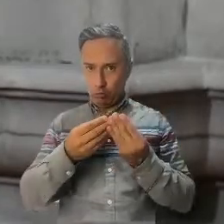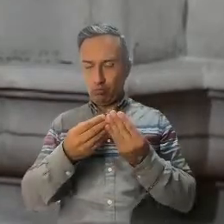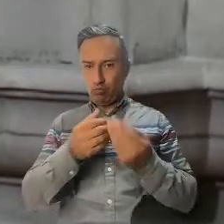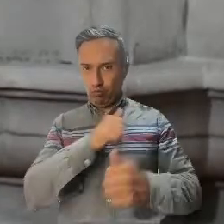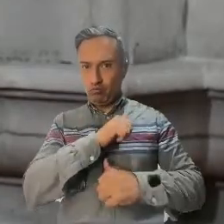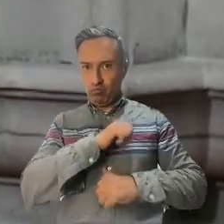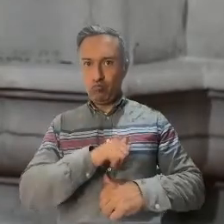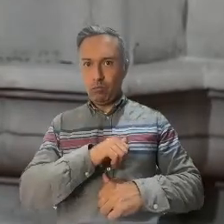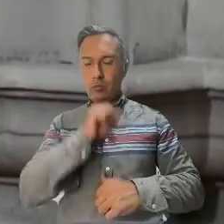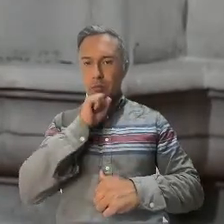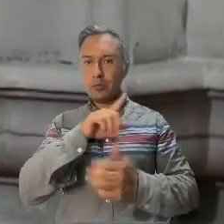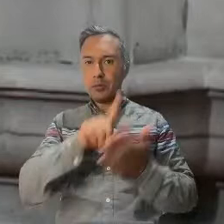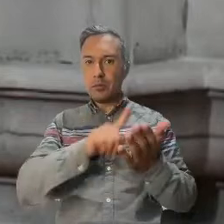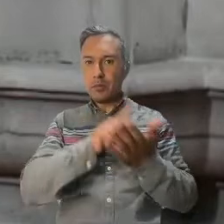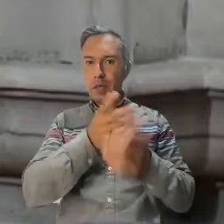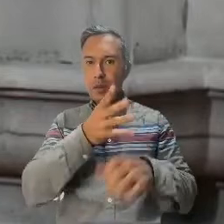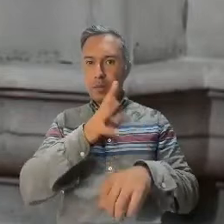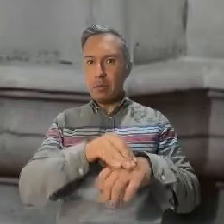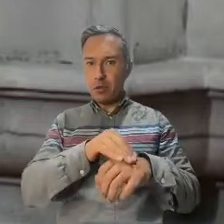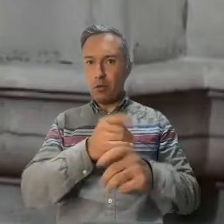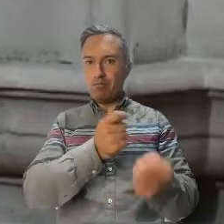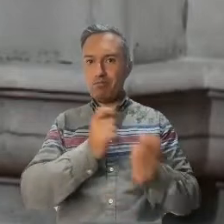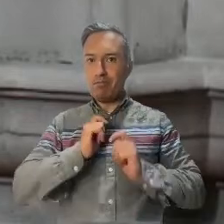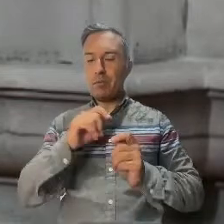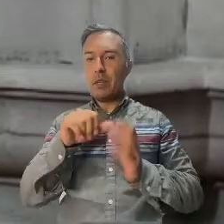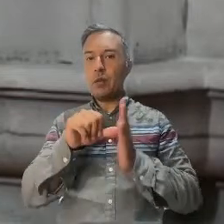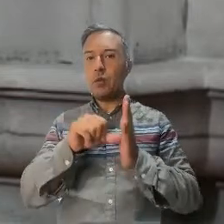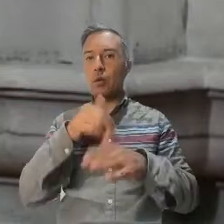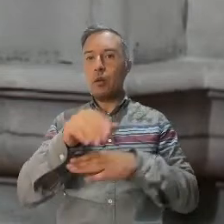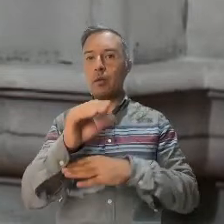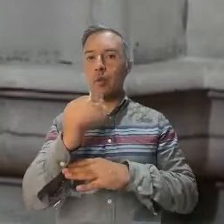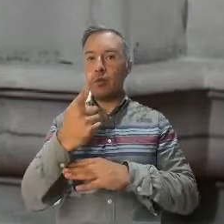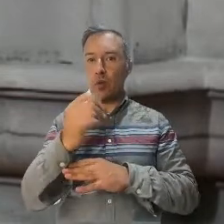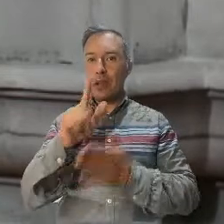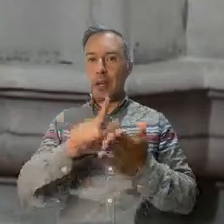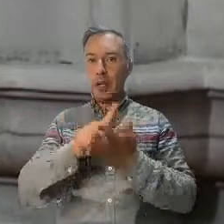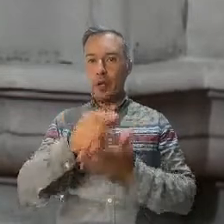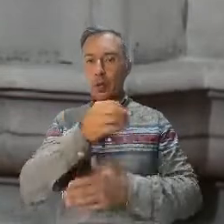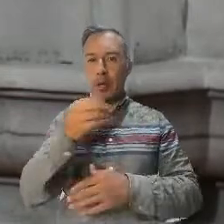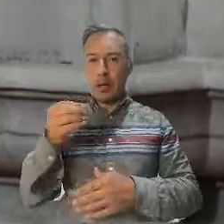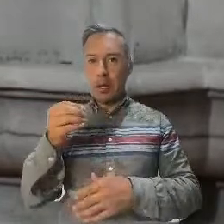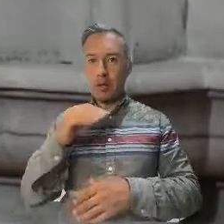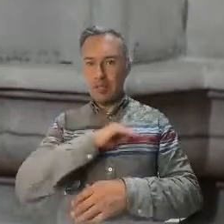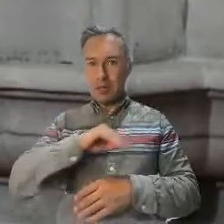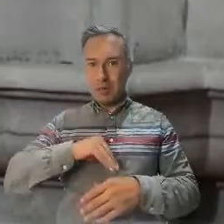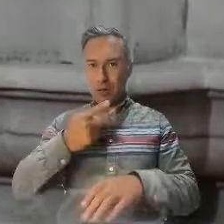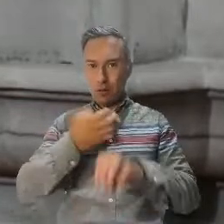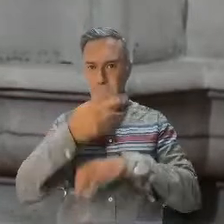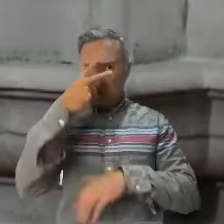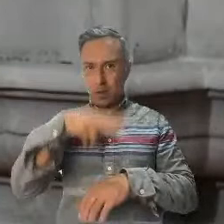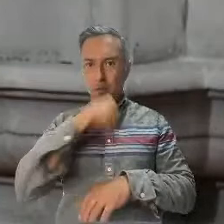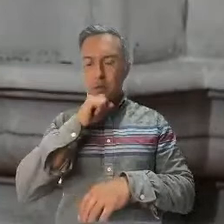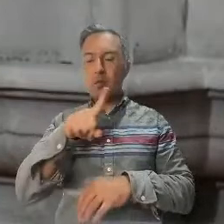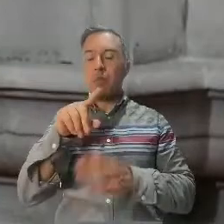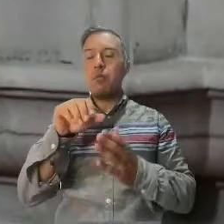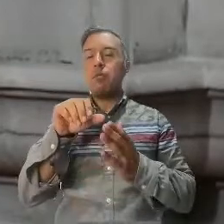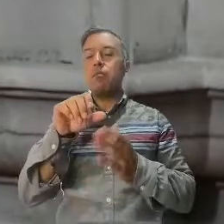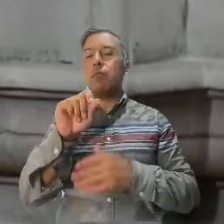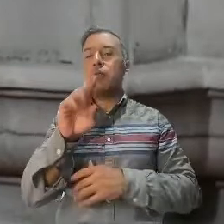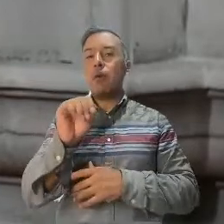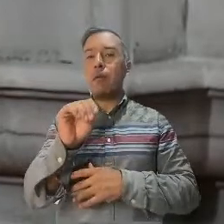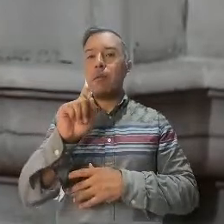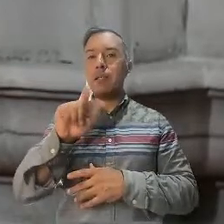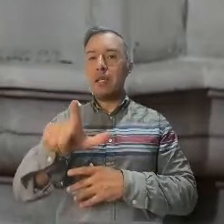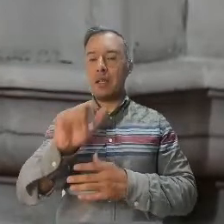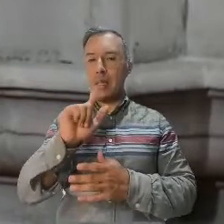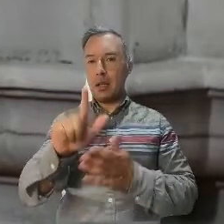atribuciones conferidas en los artículos 91 de la Ley Orgánica Municipal del Estado de México y 27 y 29 del Reglamento Orgánico de la